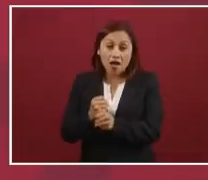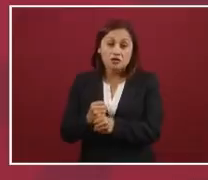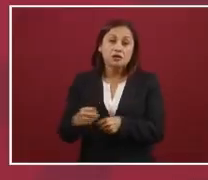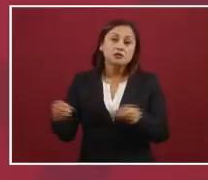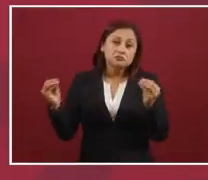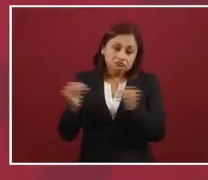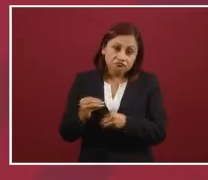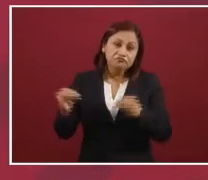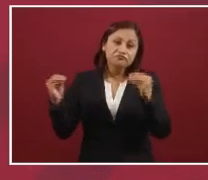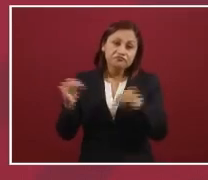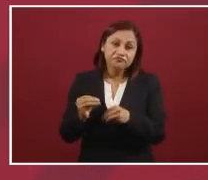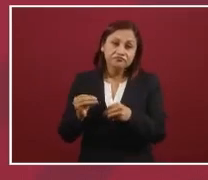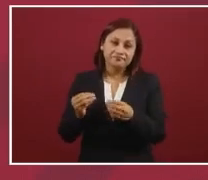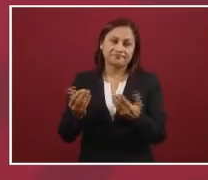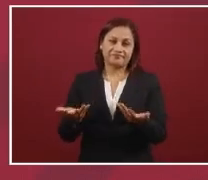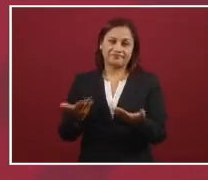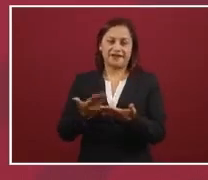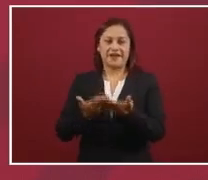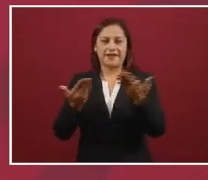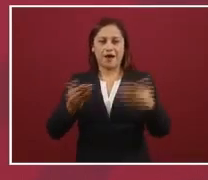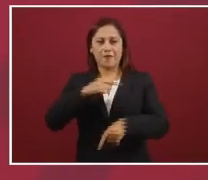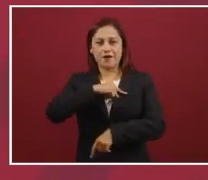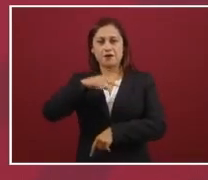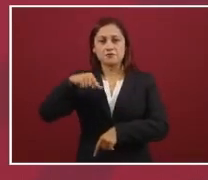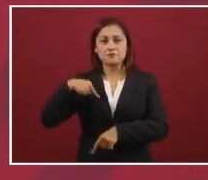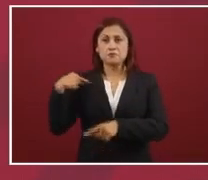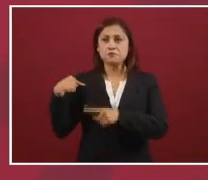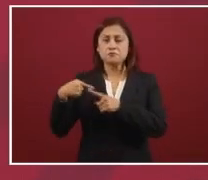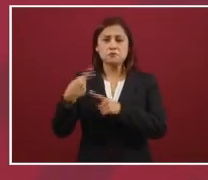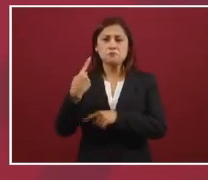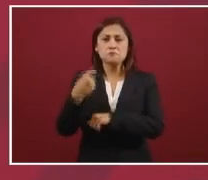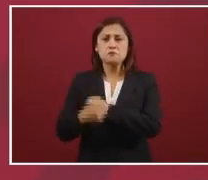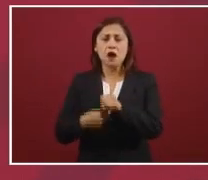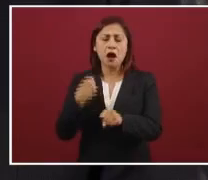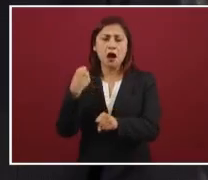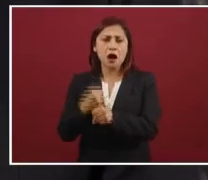y es una transformación. Entonces,